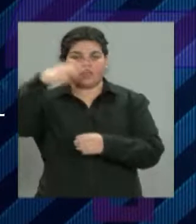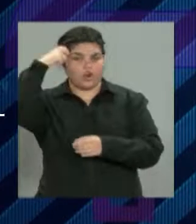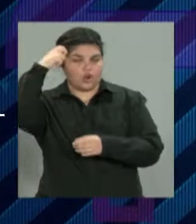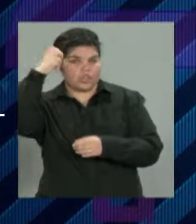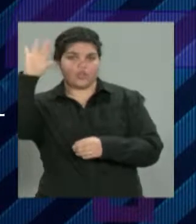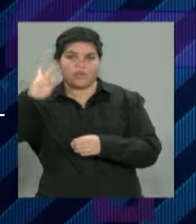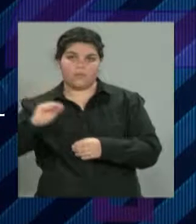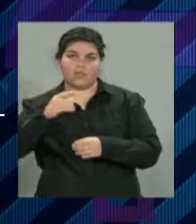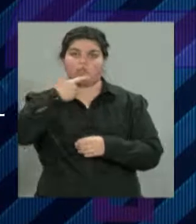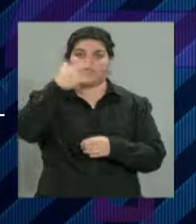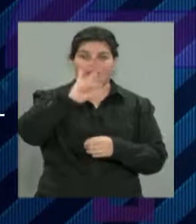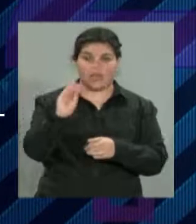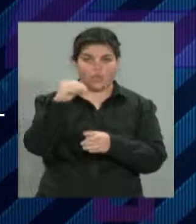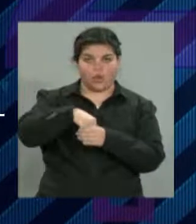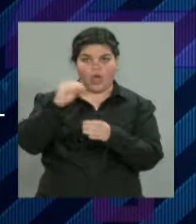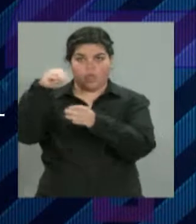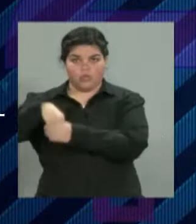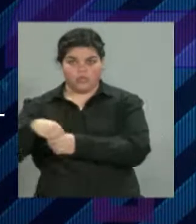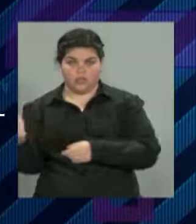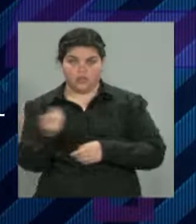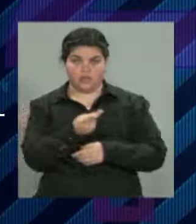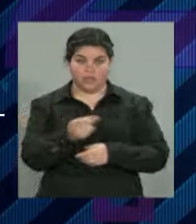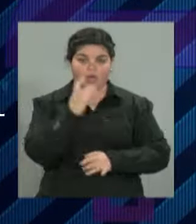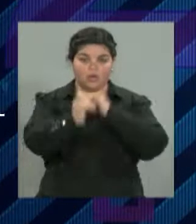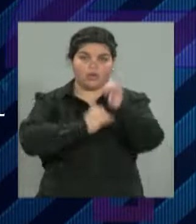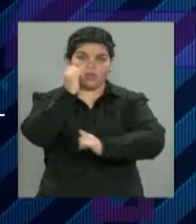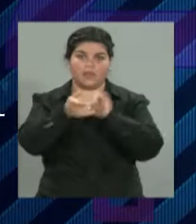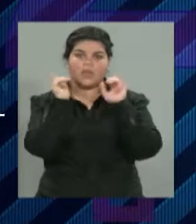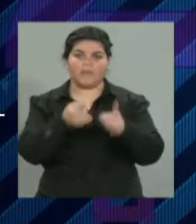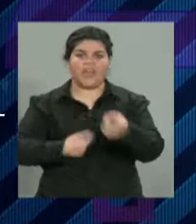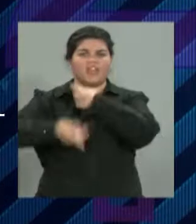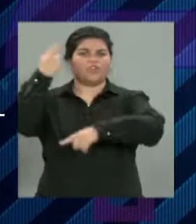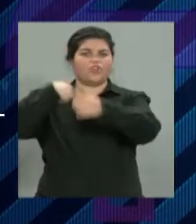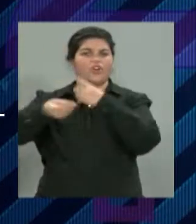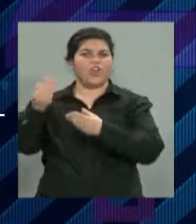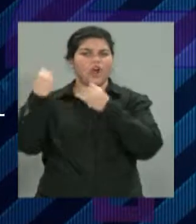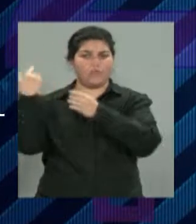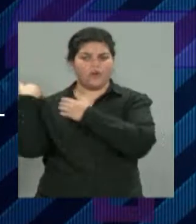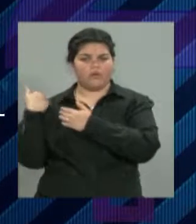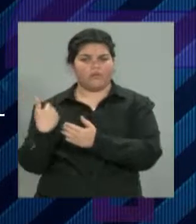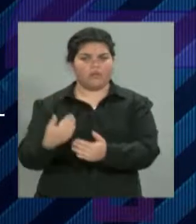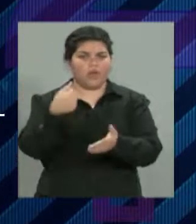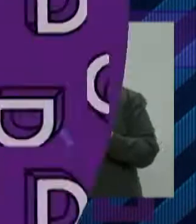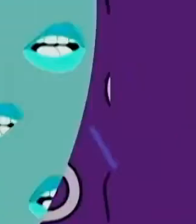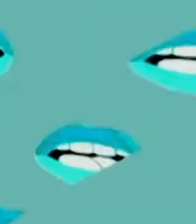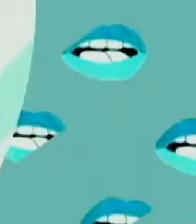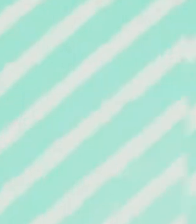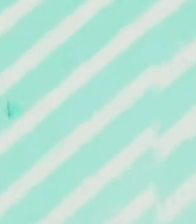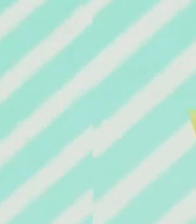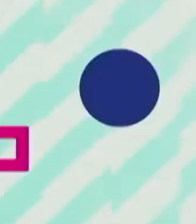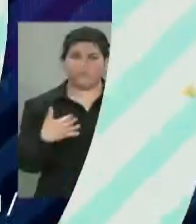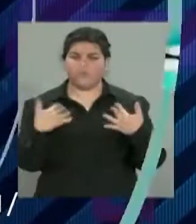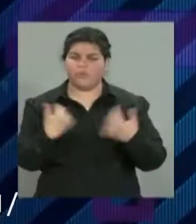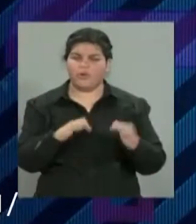en Cámara de Diputados como en Senado de la Nación, bueno, vamos a hacer el repaso de cómo fue, porque fue muy ardua, fue muy larga, una de las votaciones